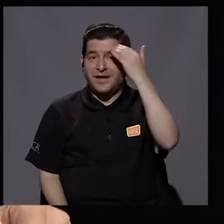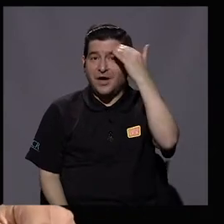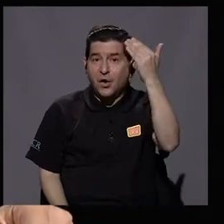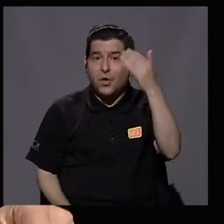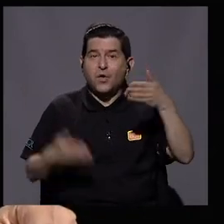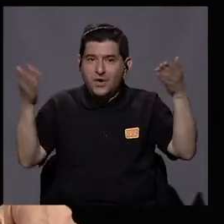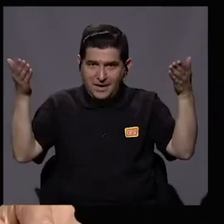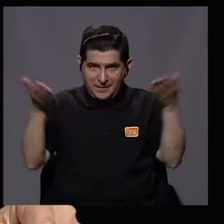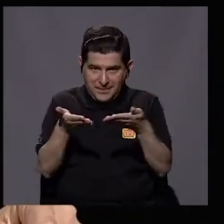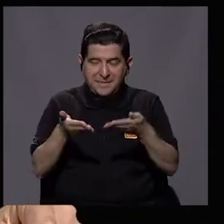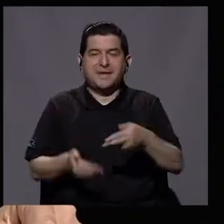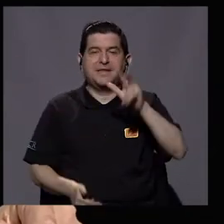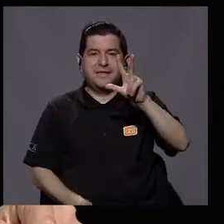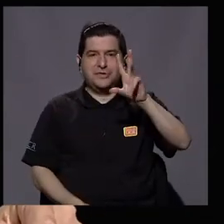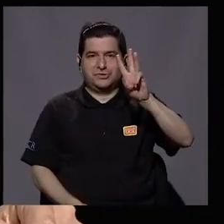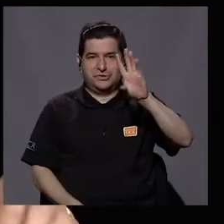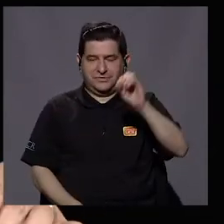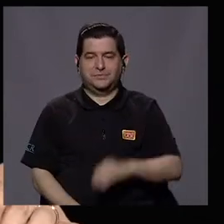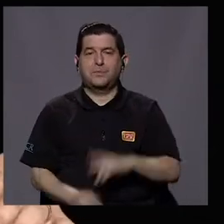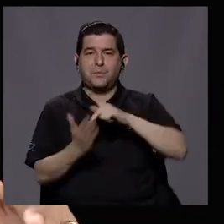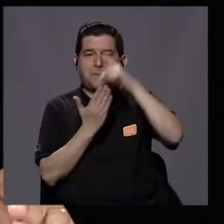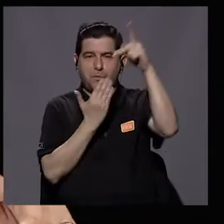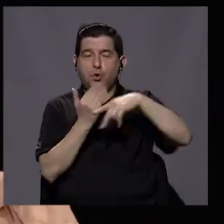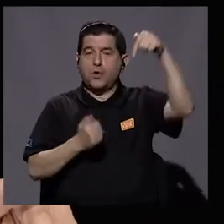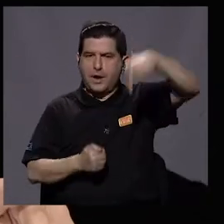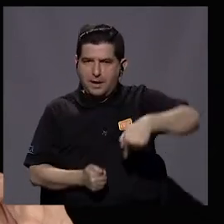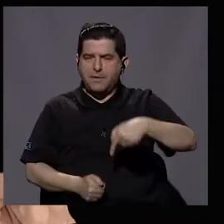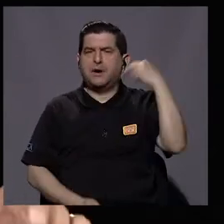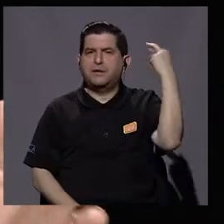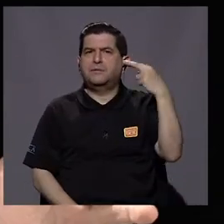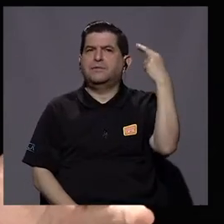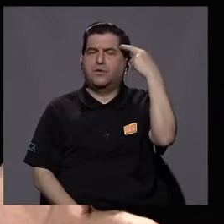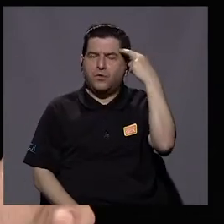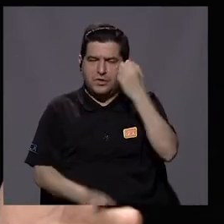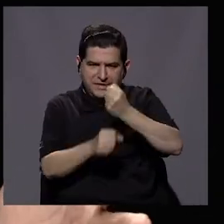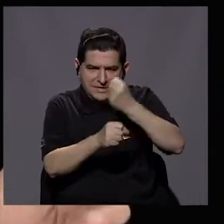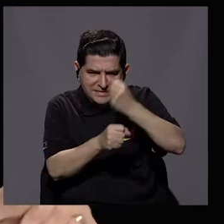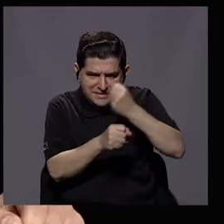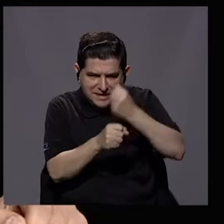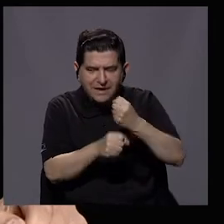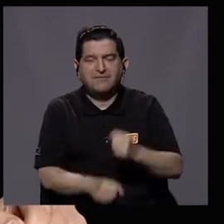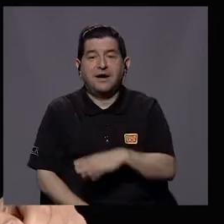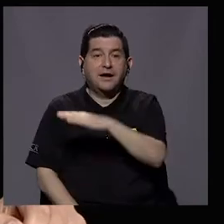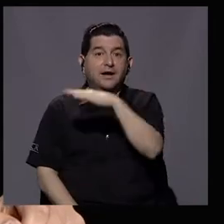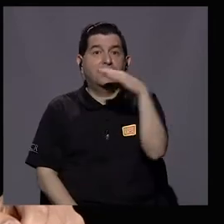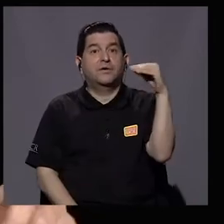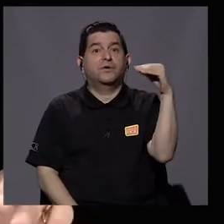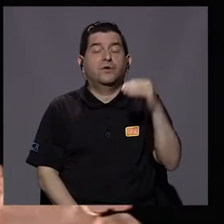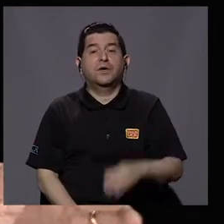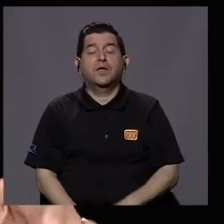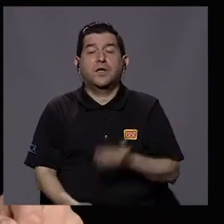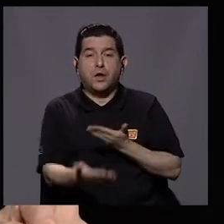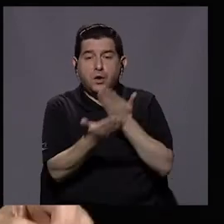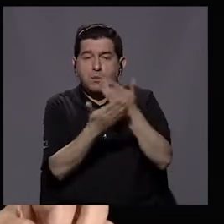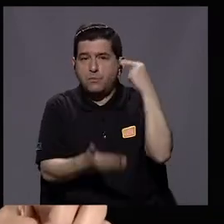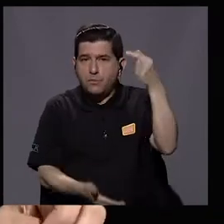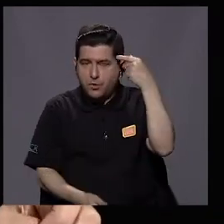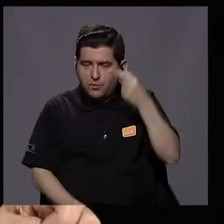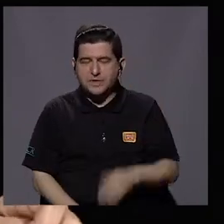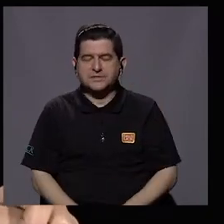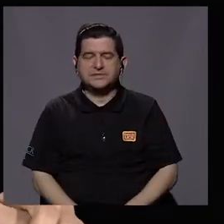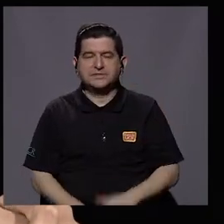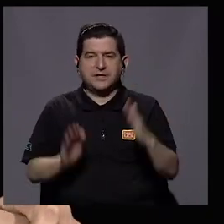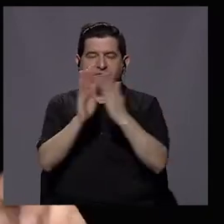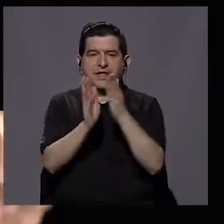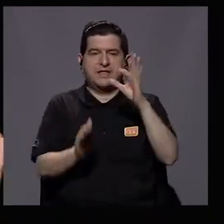Hola, bienvenidos y bienvenidas a 360, un programa hoy donde vamos a reflexionar sobre el empleo, el trabajo y, por supuesto, la propuesta de gobierno ante el Fondo